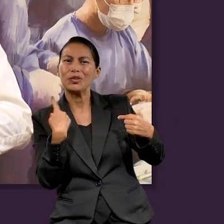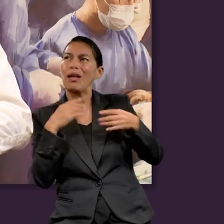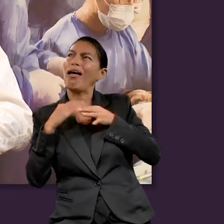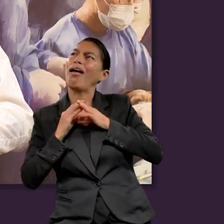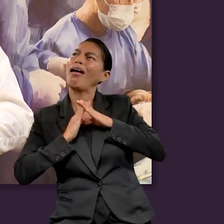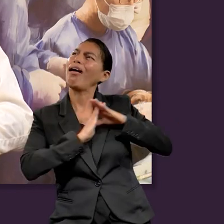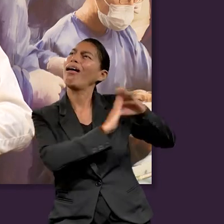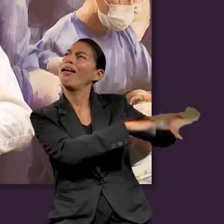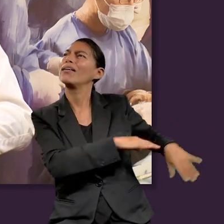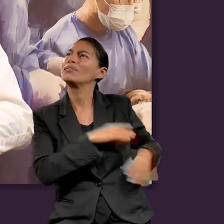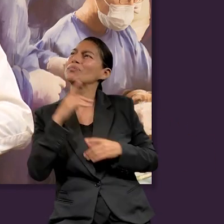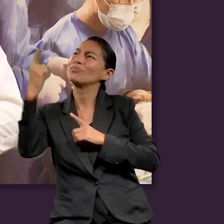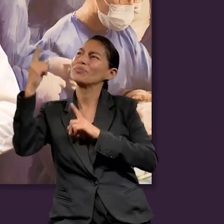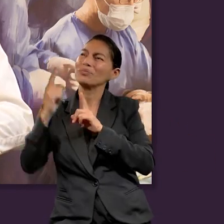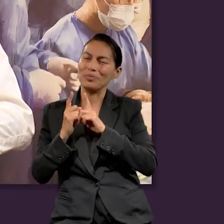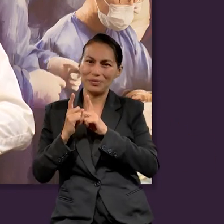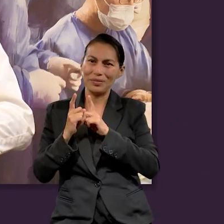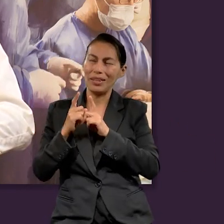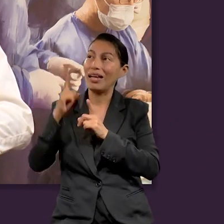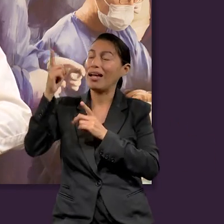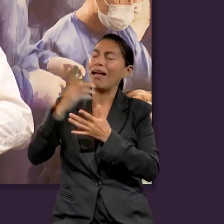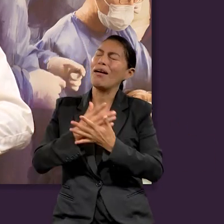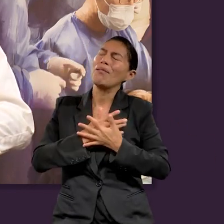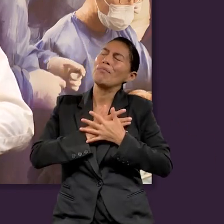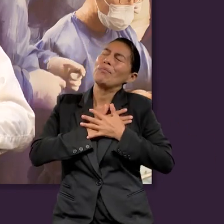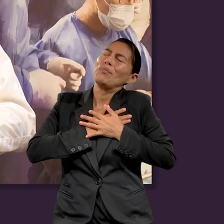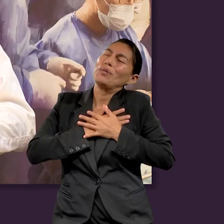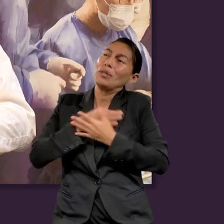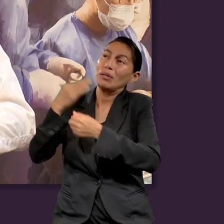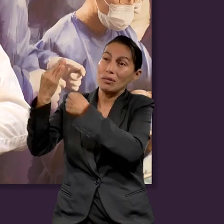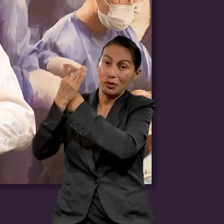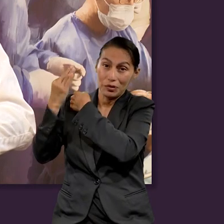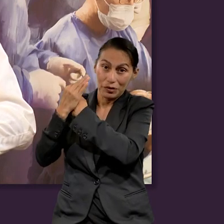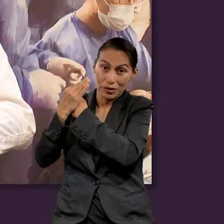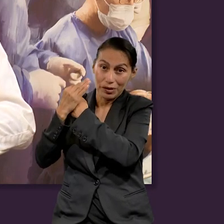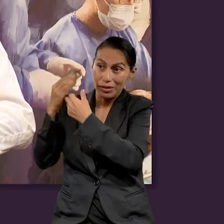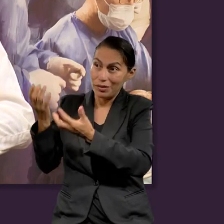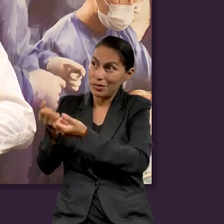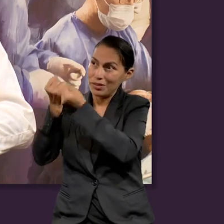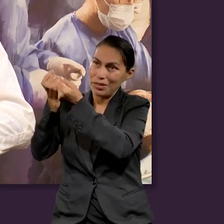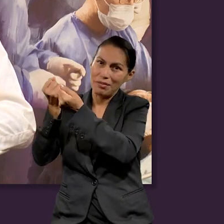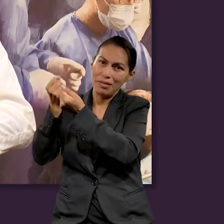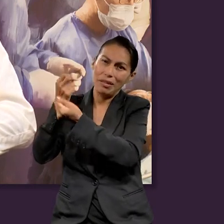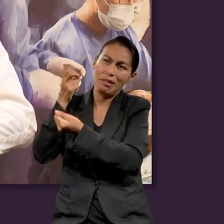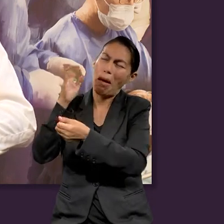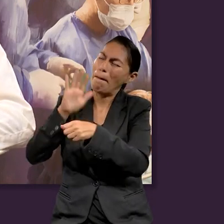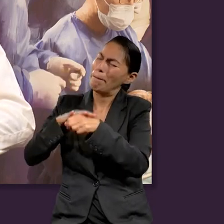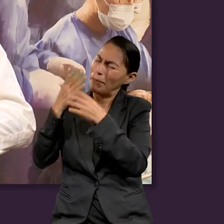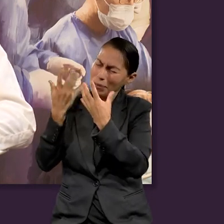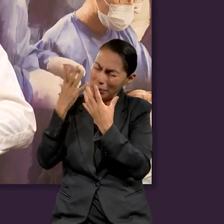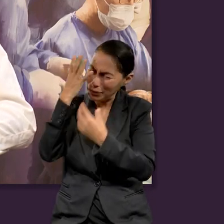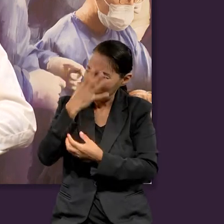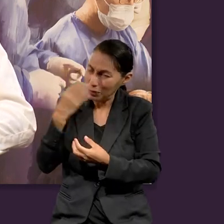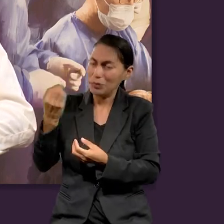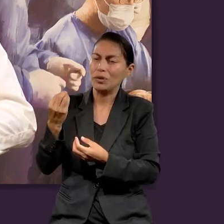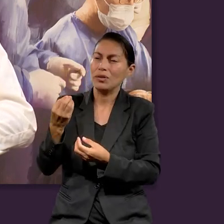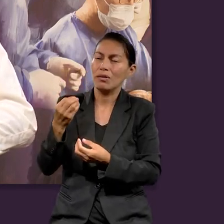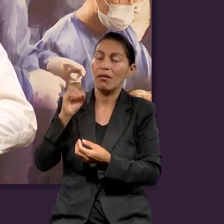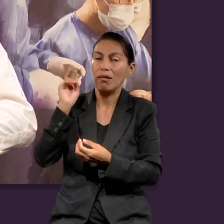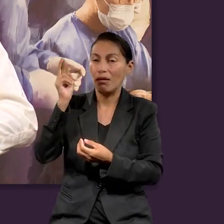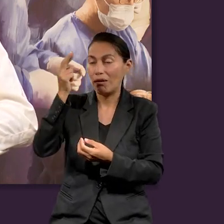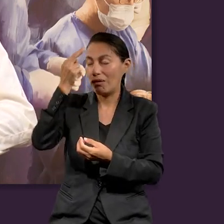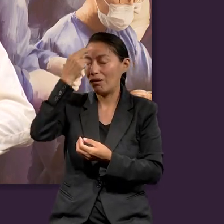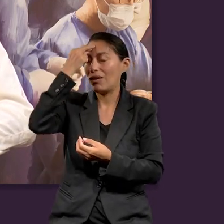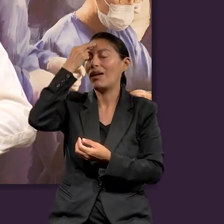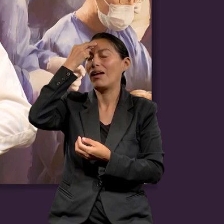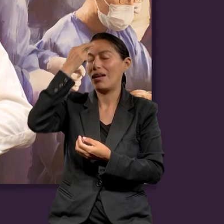intente engañar y bueno eso es un gran amor que le está haciendo Y también está mediando por nosotros en este momento y pues yo creo que lo más bonito que me deje esta lección